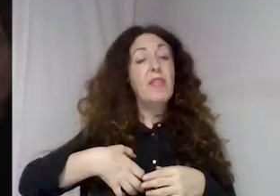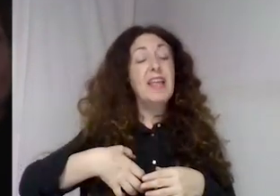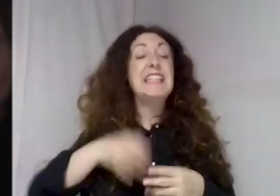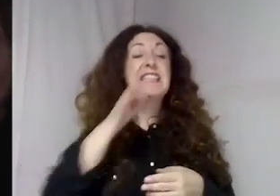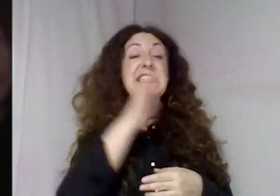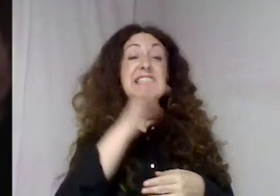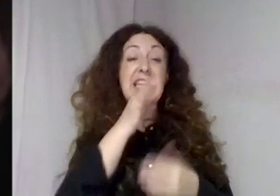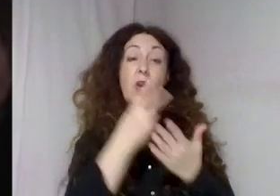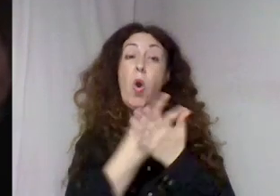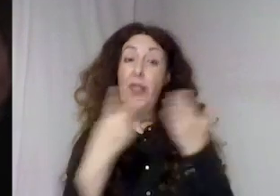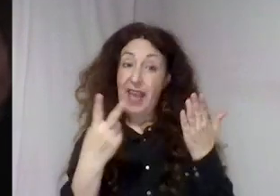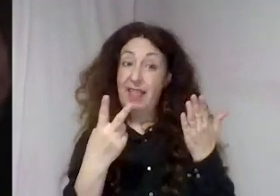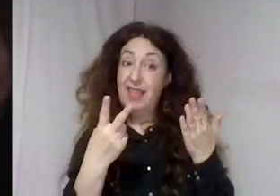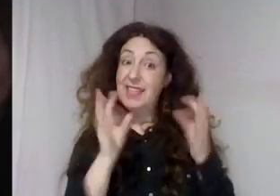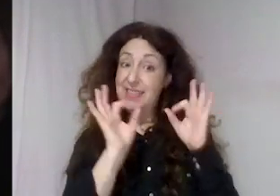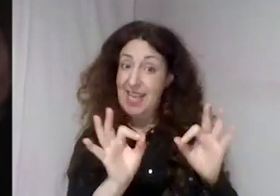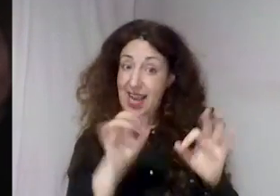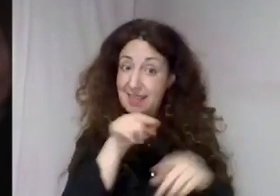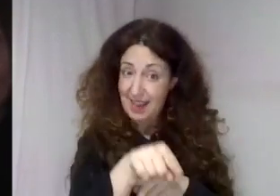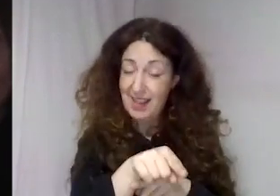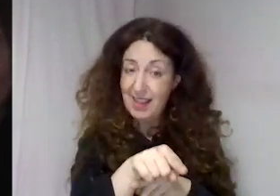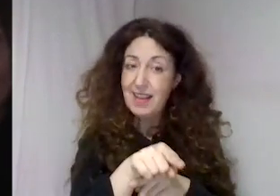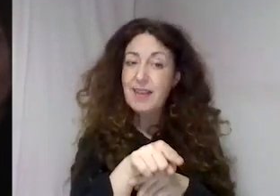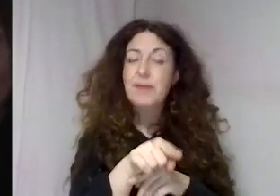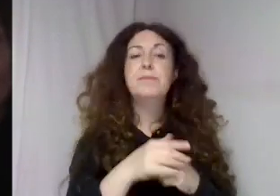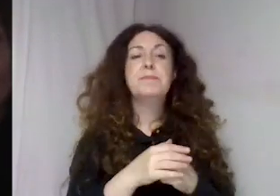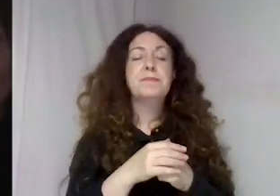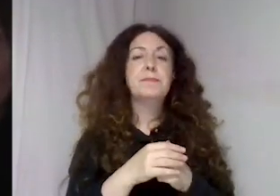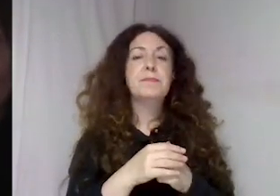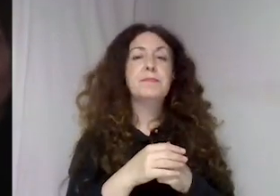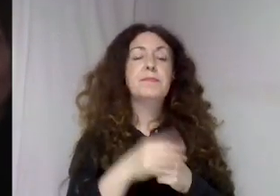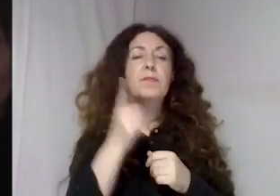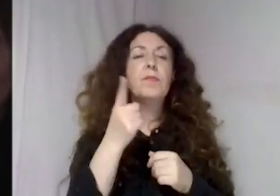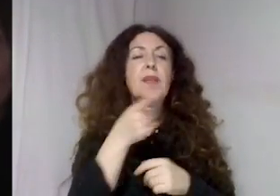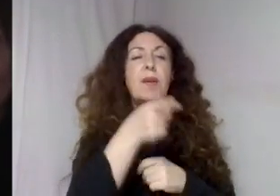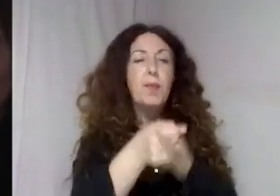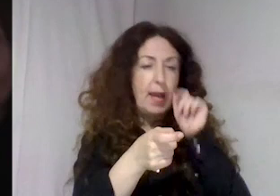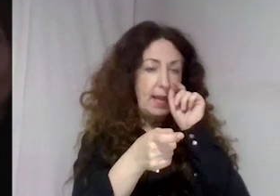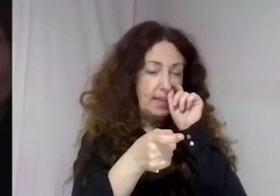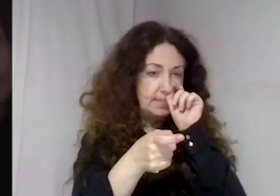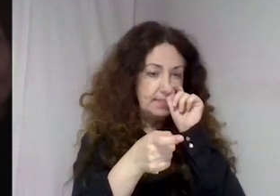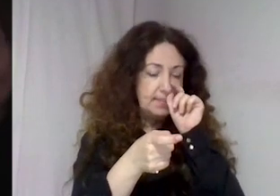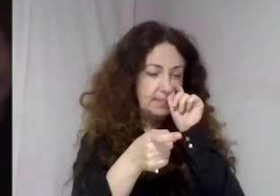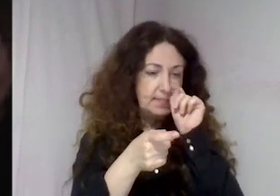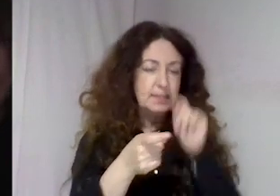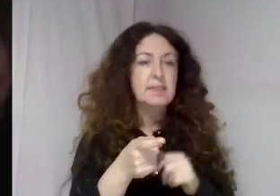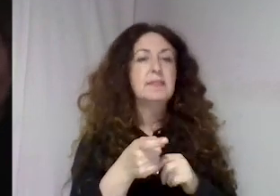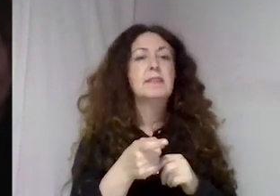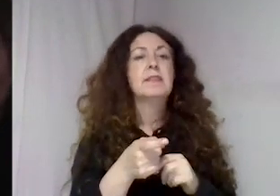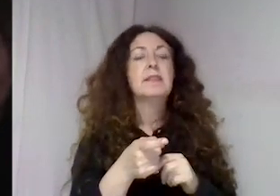idea, que es un libro de Ítalo Calvino, que se llama El Visconte de Mediado,